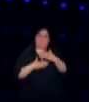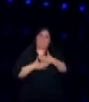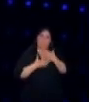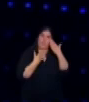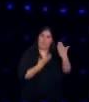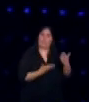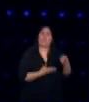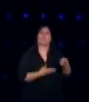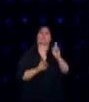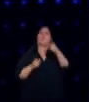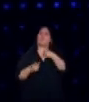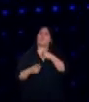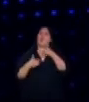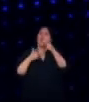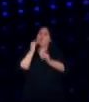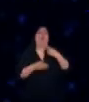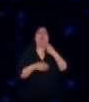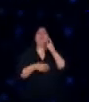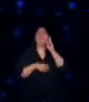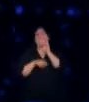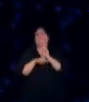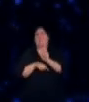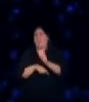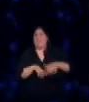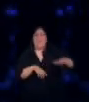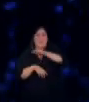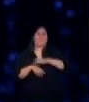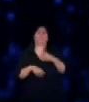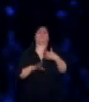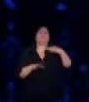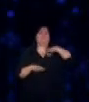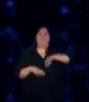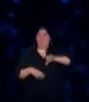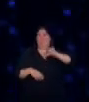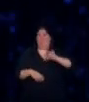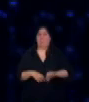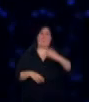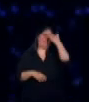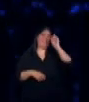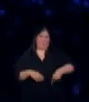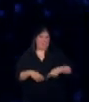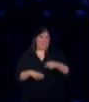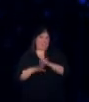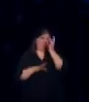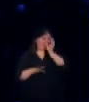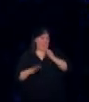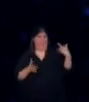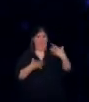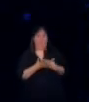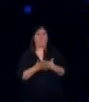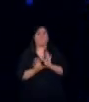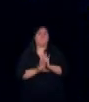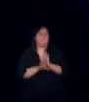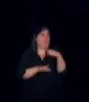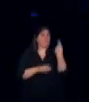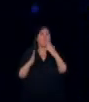rezagados. Pero para nosotros era importante pasar Las PASO, competir en la general, porque sabíamos que llegaba la instancia del debate. Sabíamos que ese